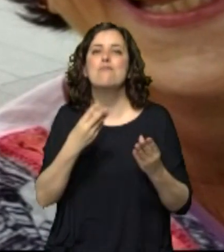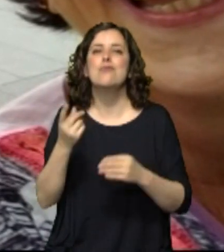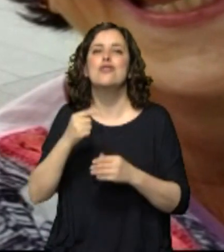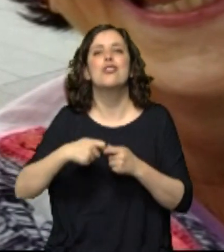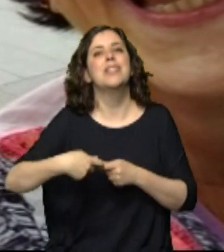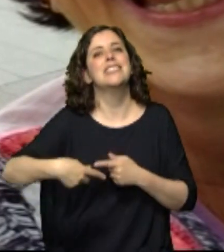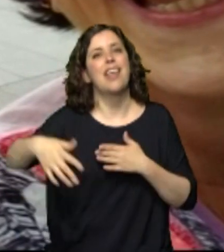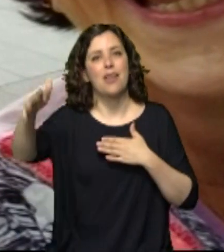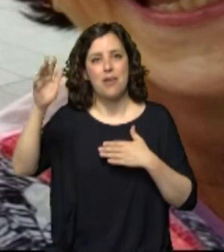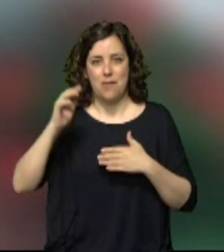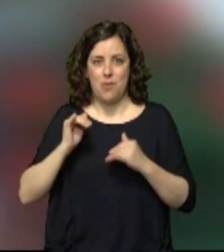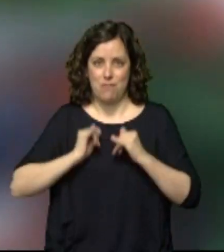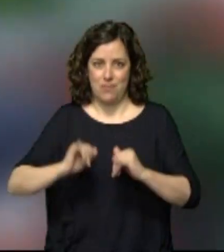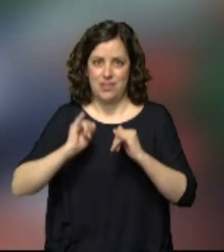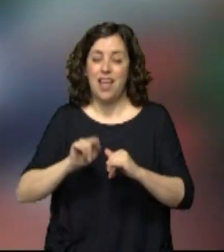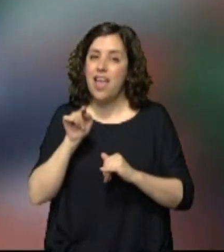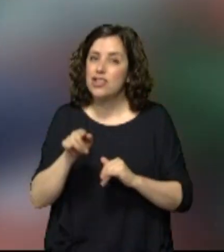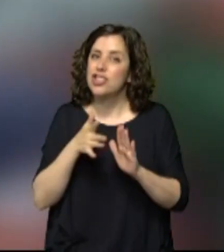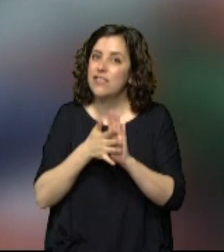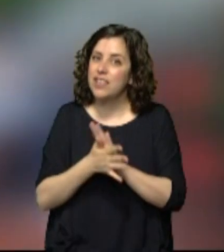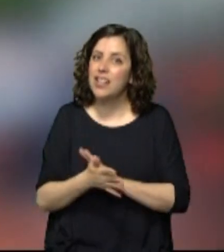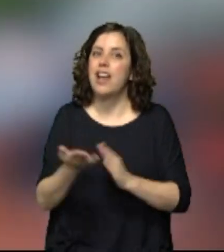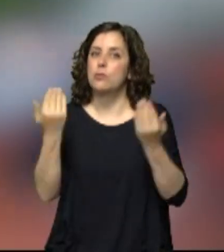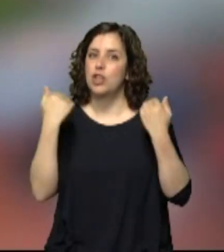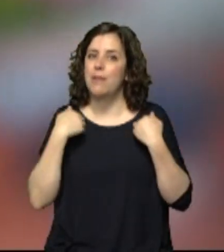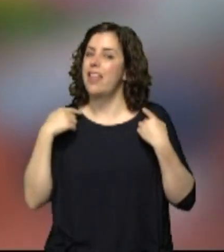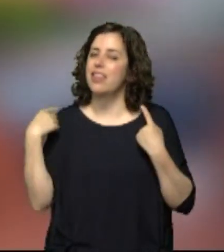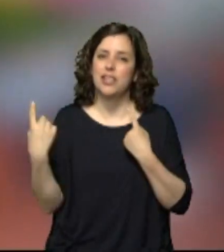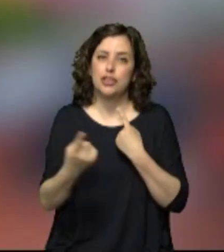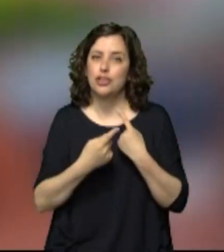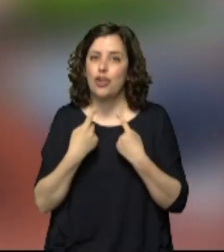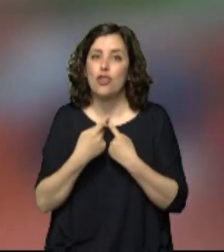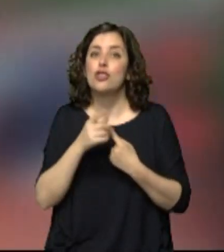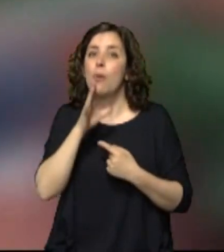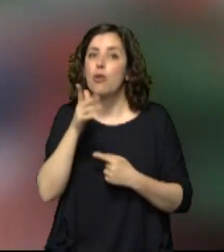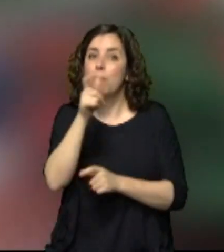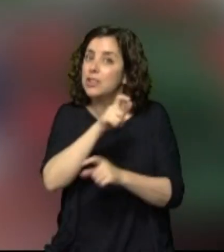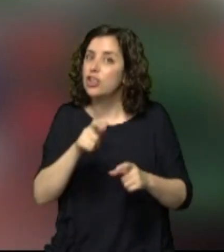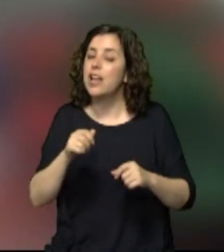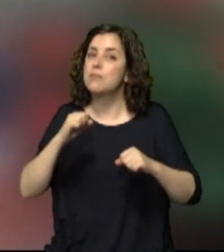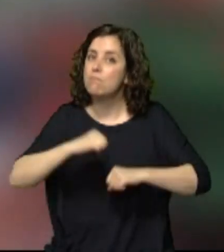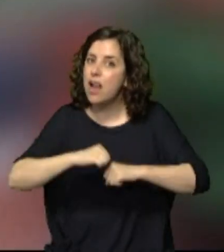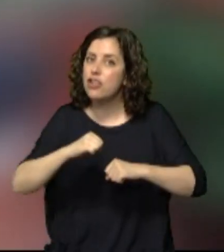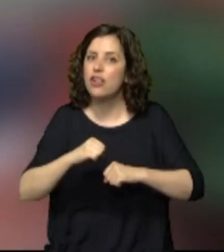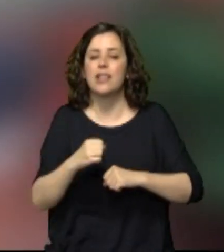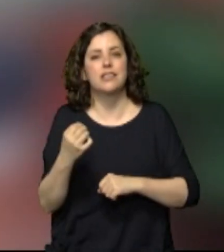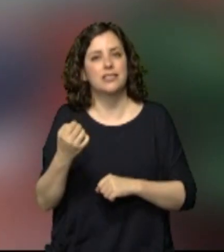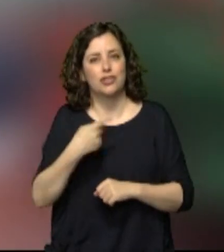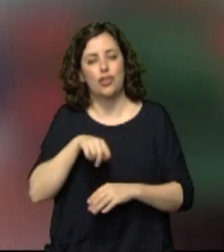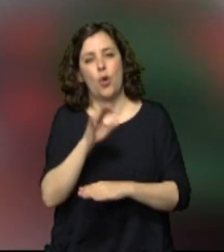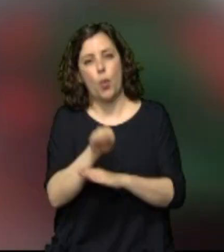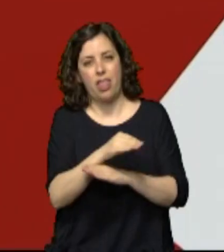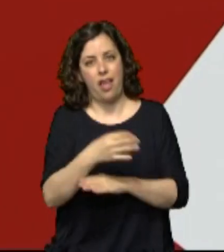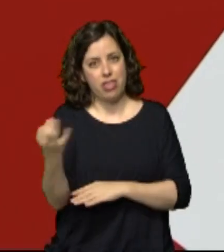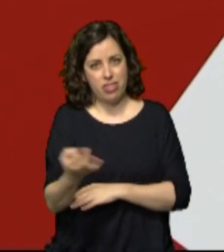plaza. Eso es responsabilidad de todos y de todas, porque nuestras personas mayores se lo merecen todo.